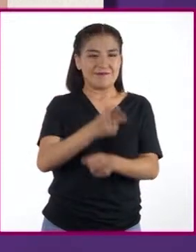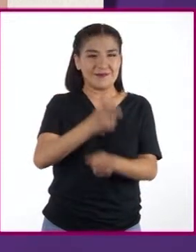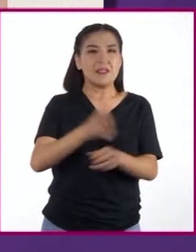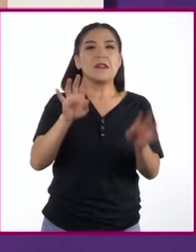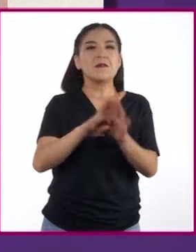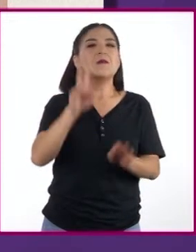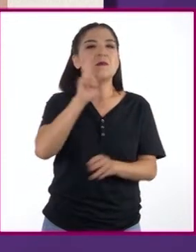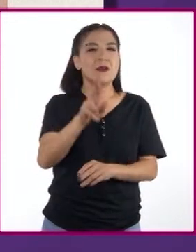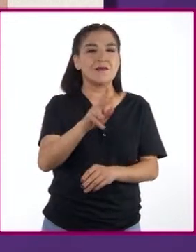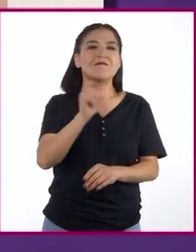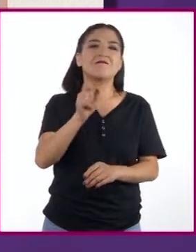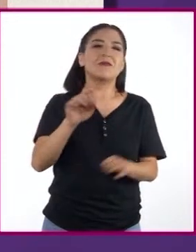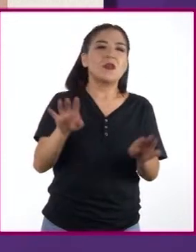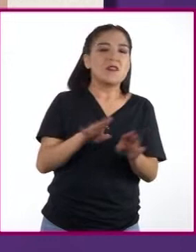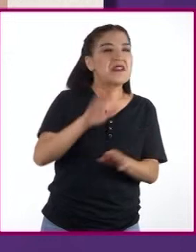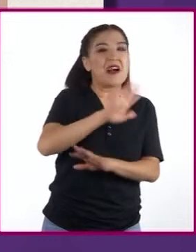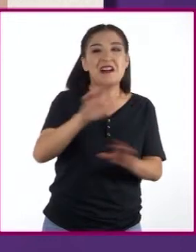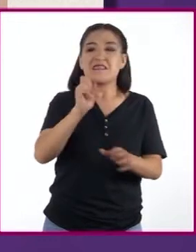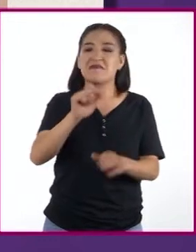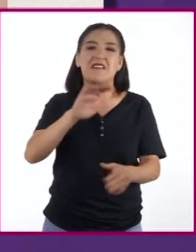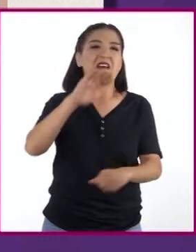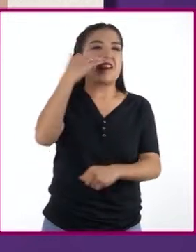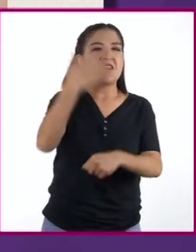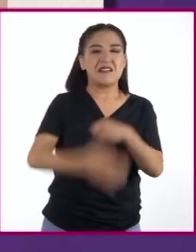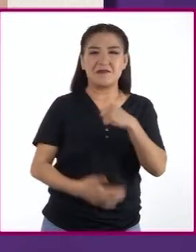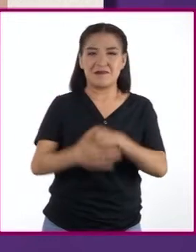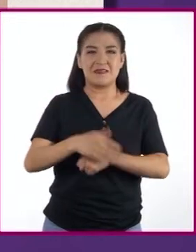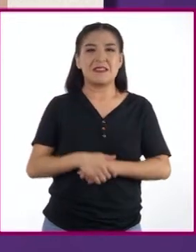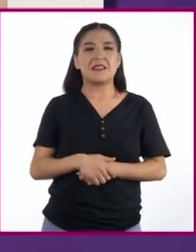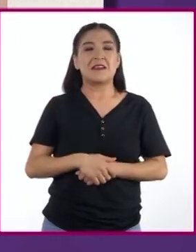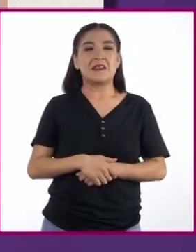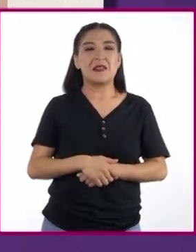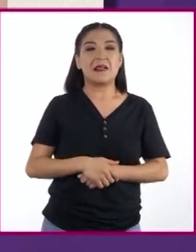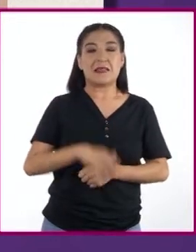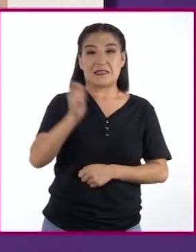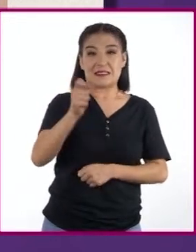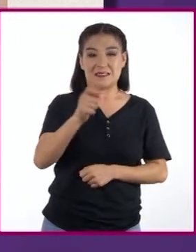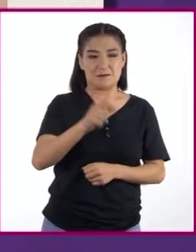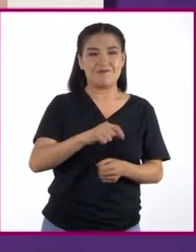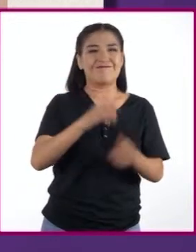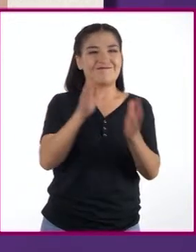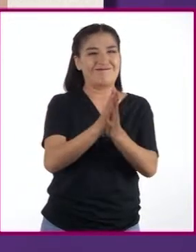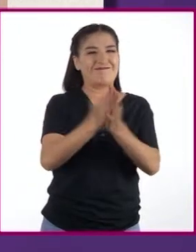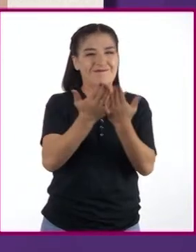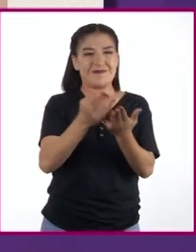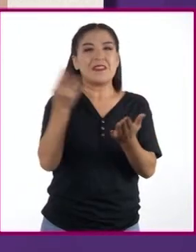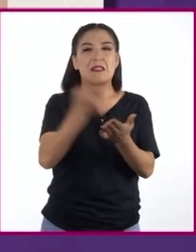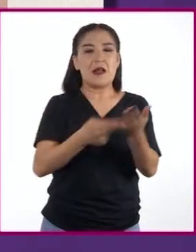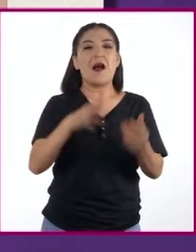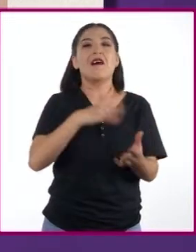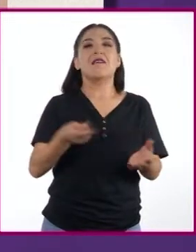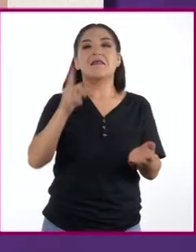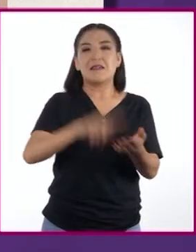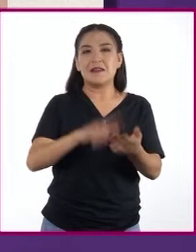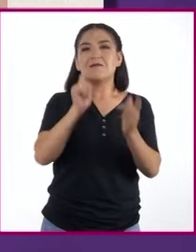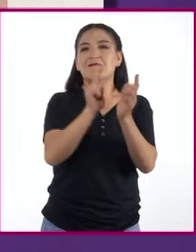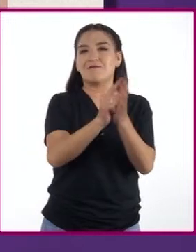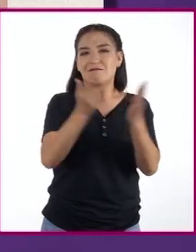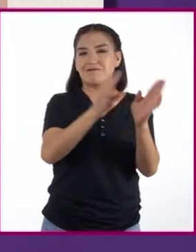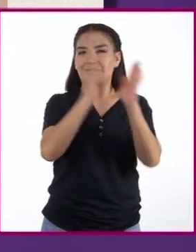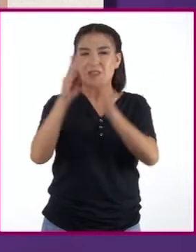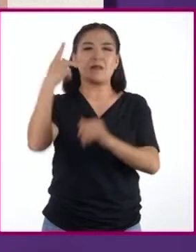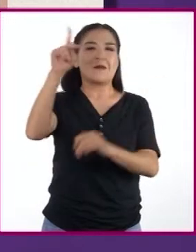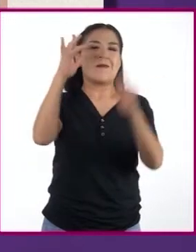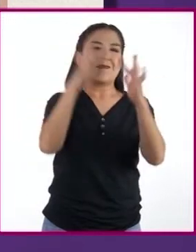nobleza mexica, está perdida. Actualmente, el códice se encuentra en la Biblioteca Nacional de